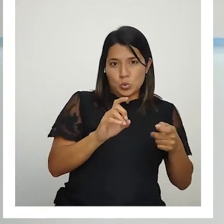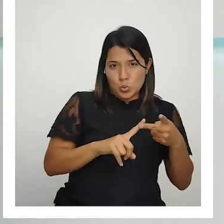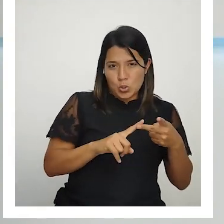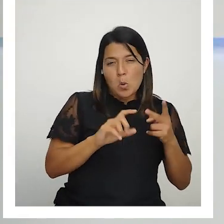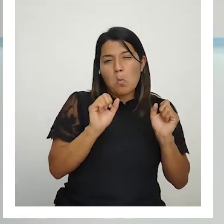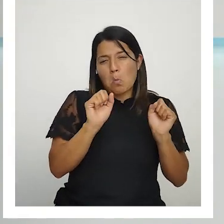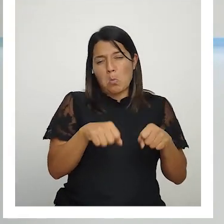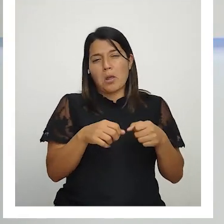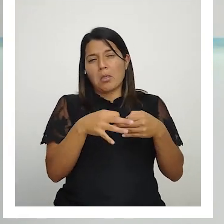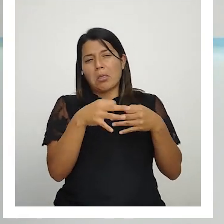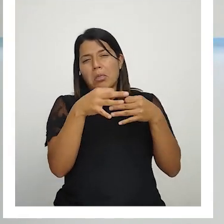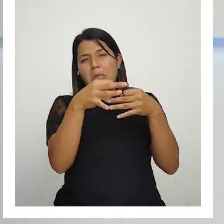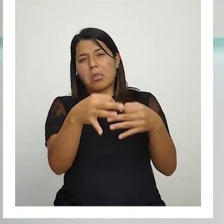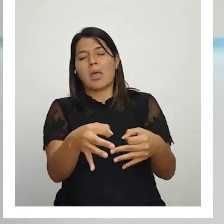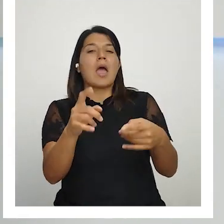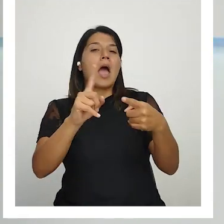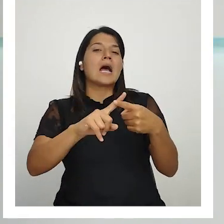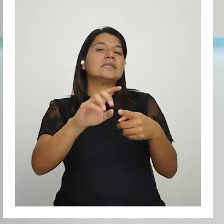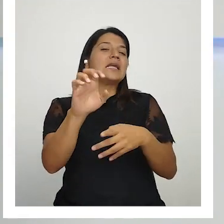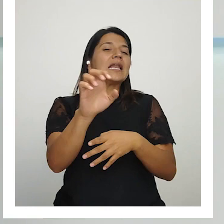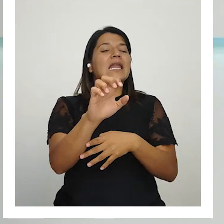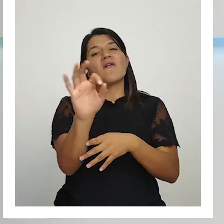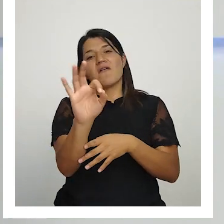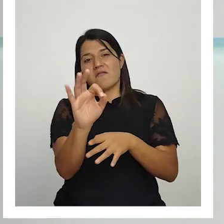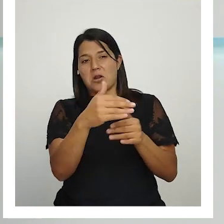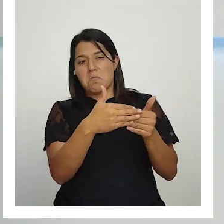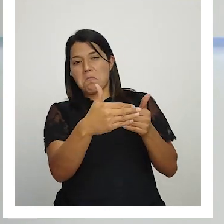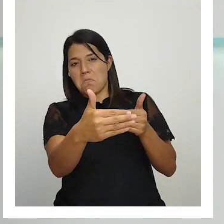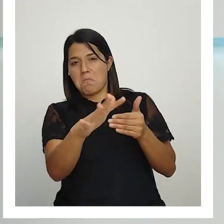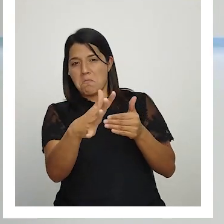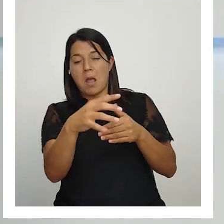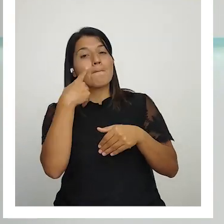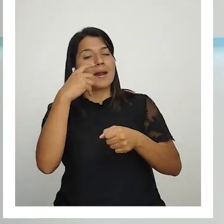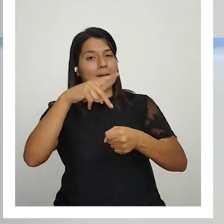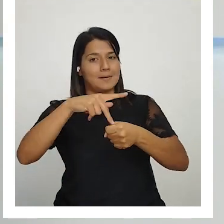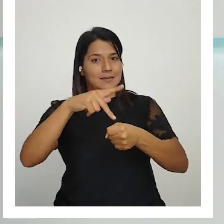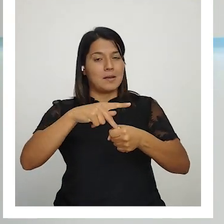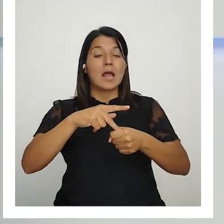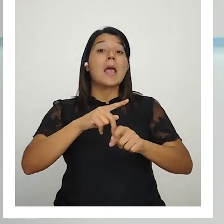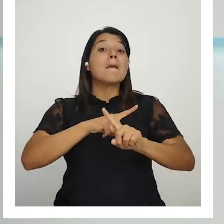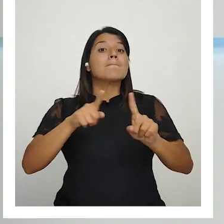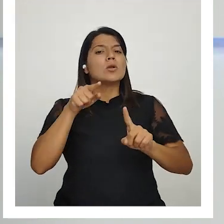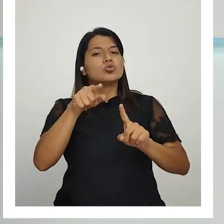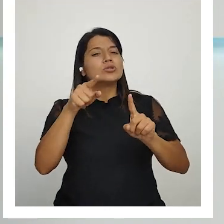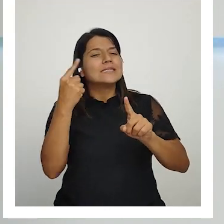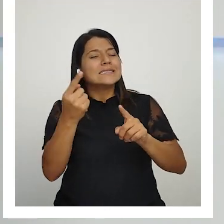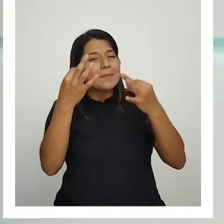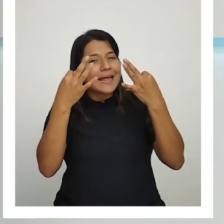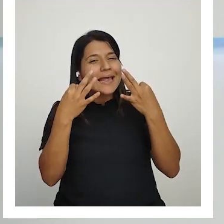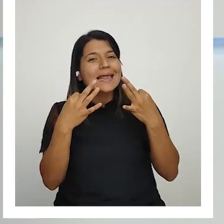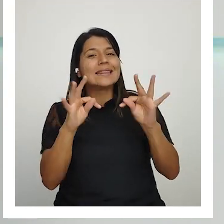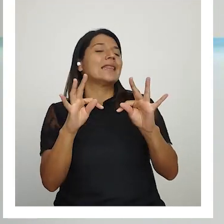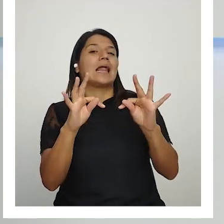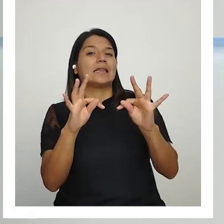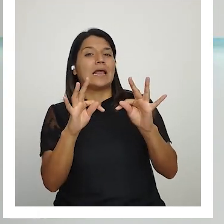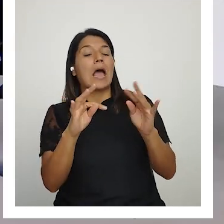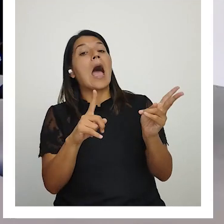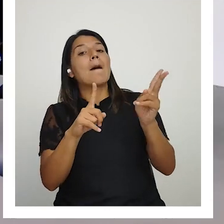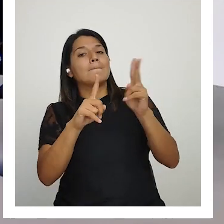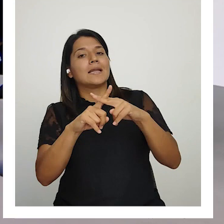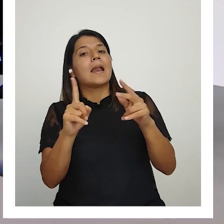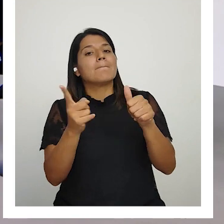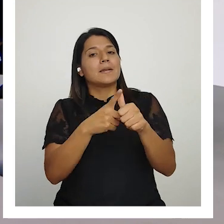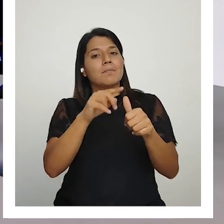pueden extenderse más o menos hasta enero, febrero. La recomendación siempre es traten primero de aplicar a la beca por 2